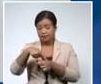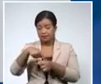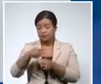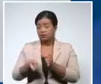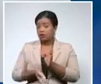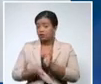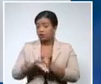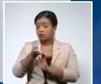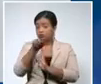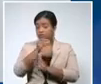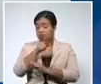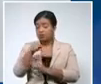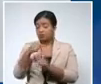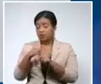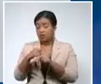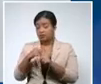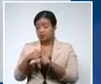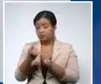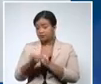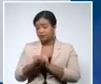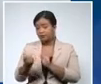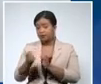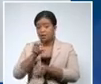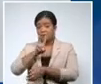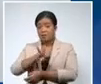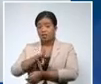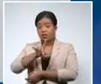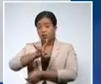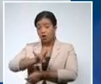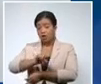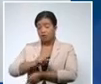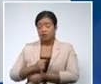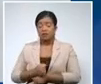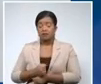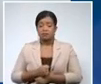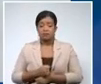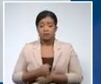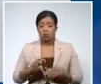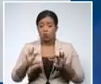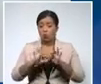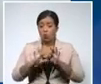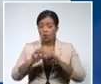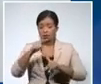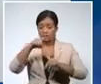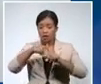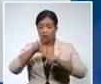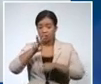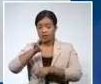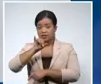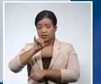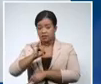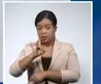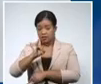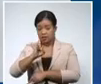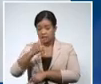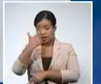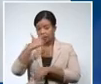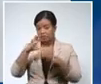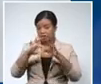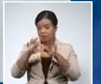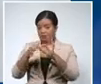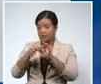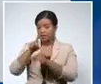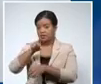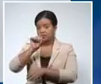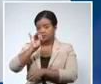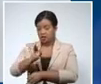número de casos que se han confirmado, 29, Guantánamo 27, Artemisa 17,